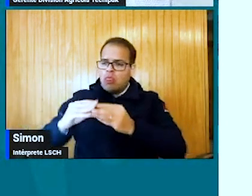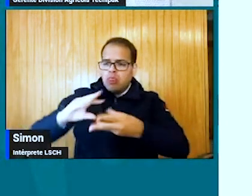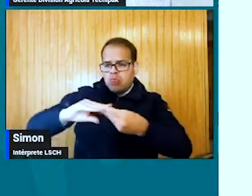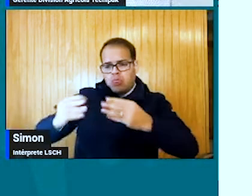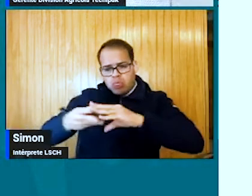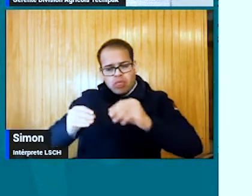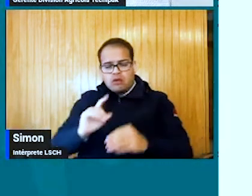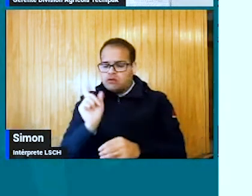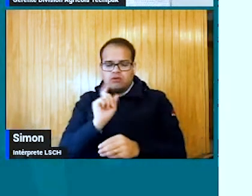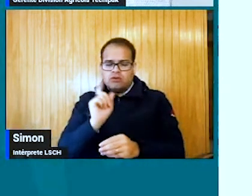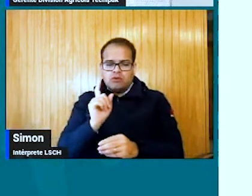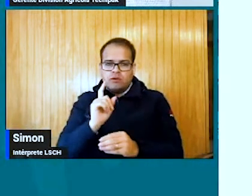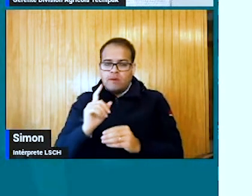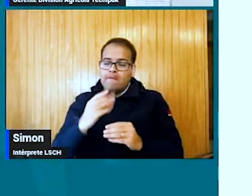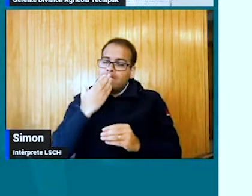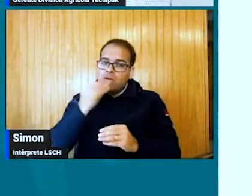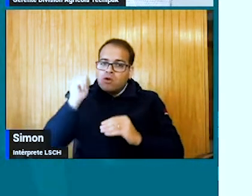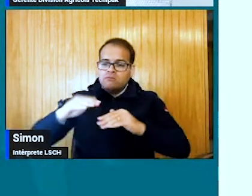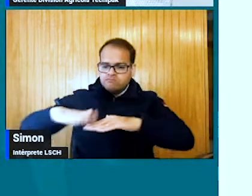Y la humedad